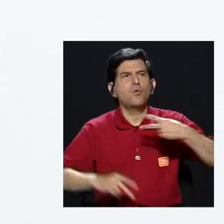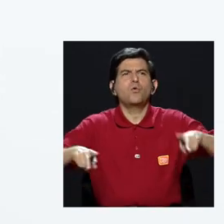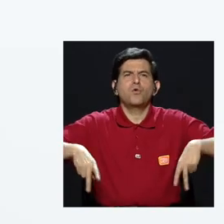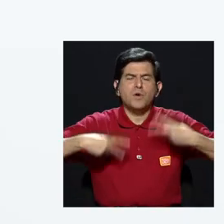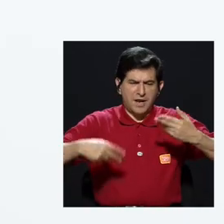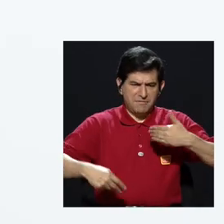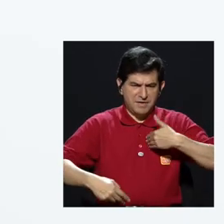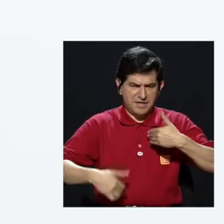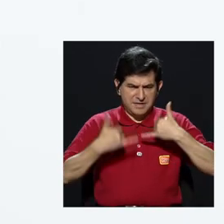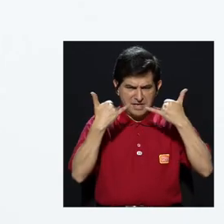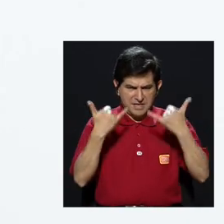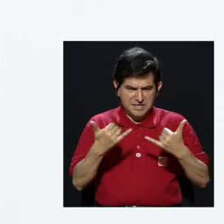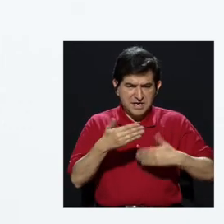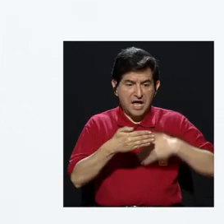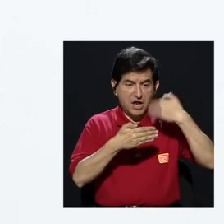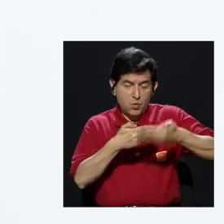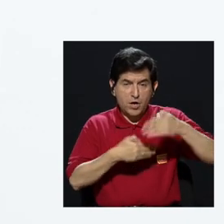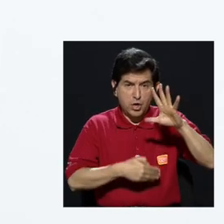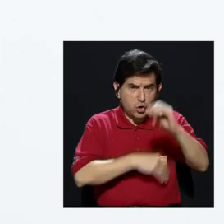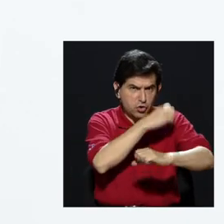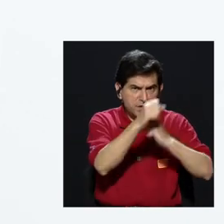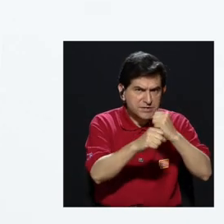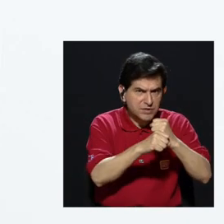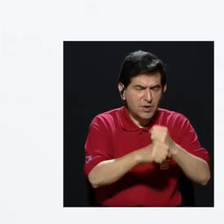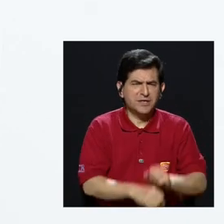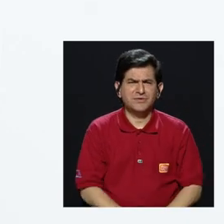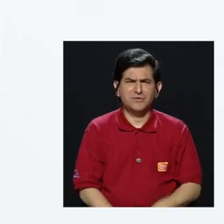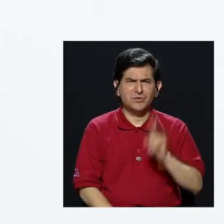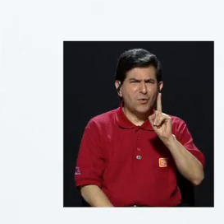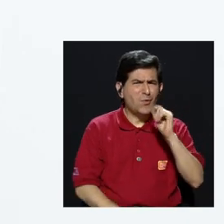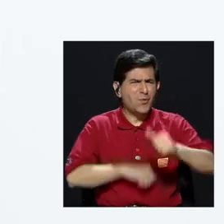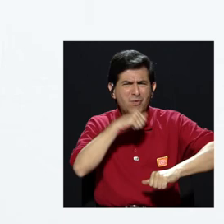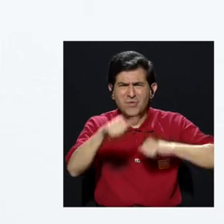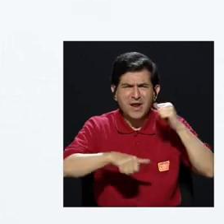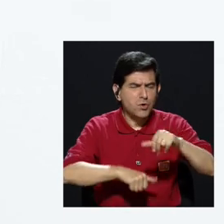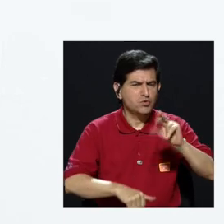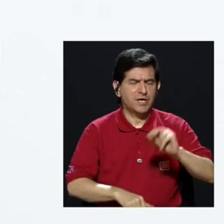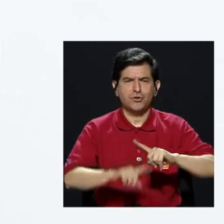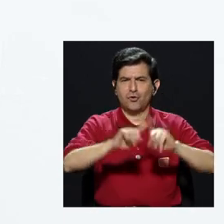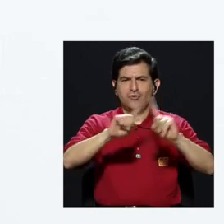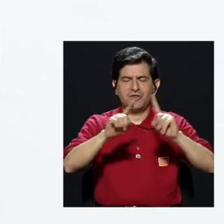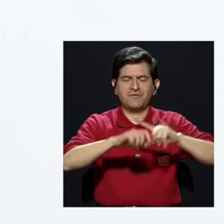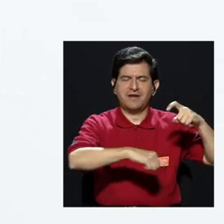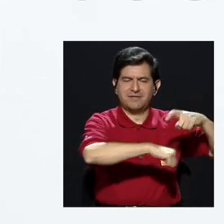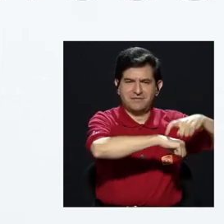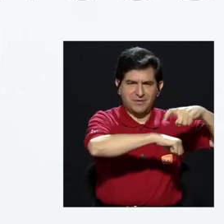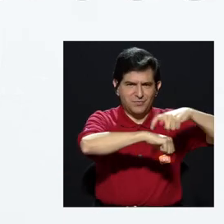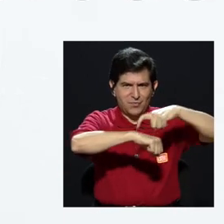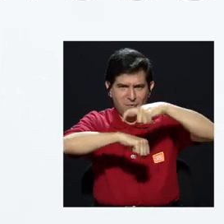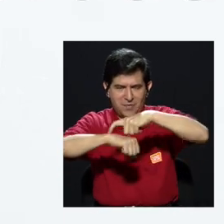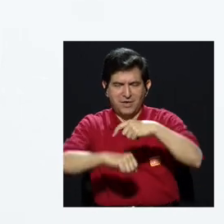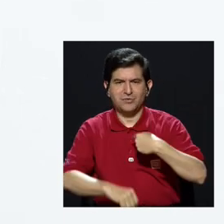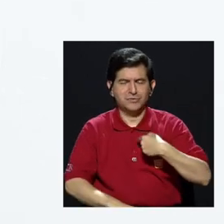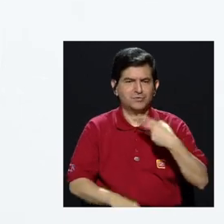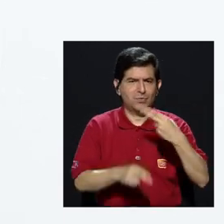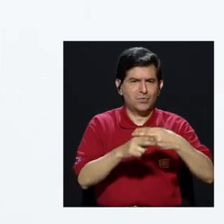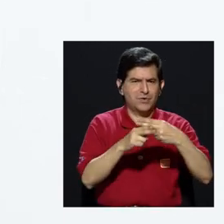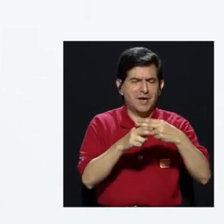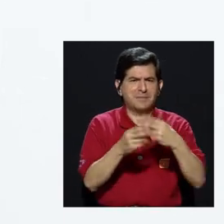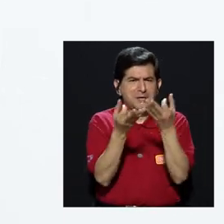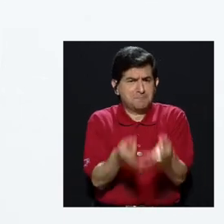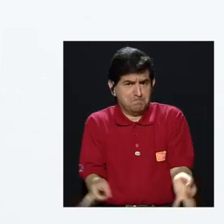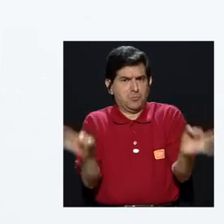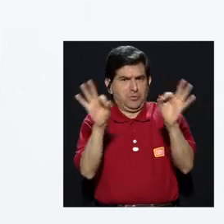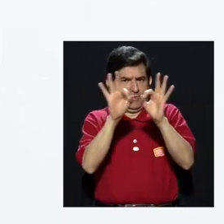Digamos que uno en la vida tiene, y ya cuando uno tiene, pasa a los 50, no tiene una lucha, tiene muchos momentos que uno le